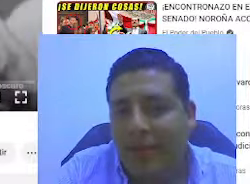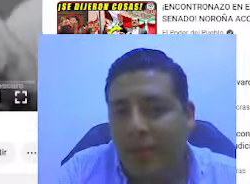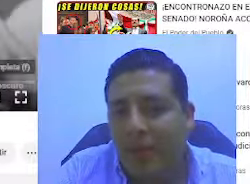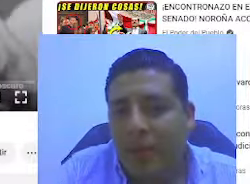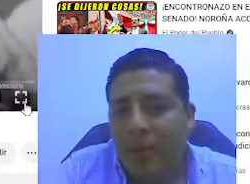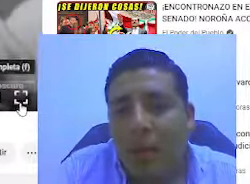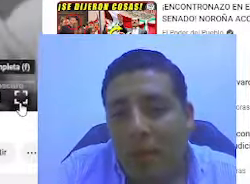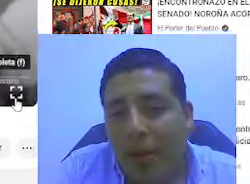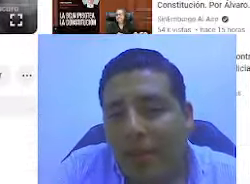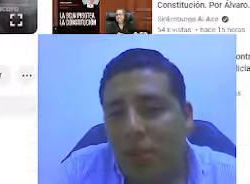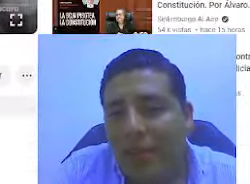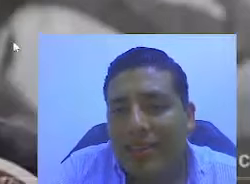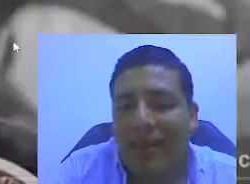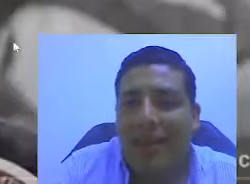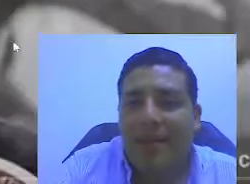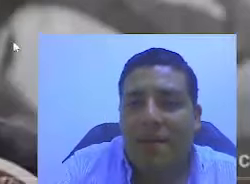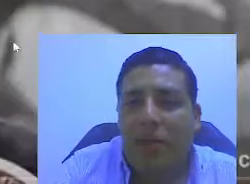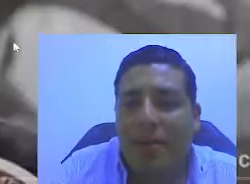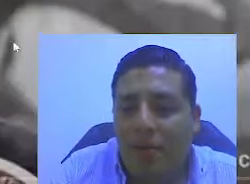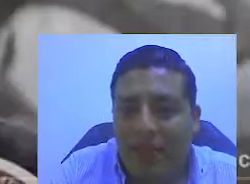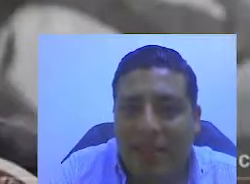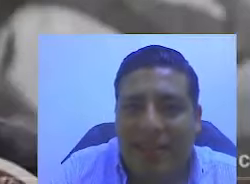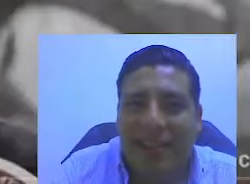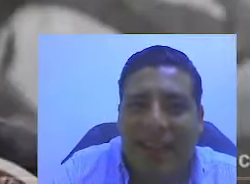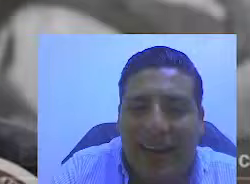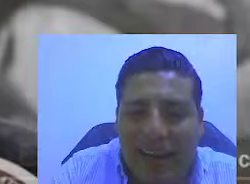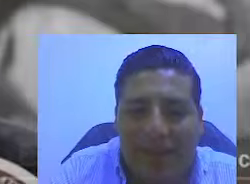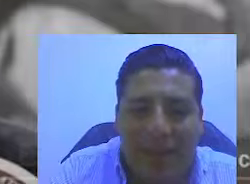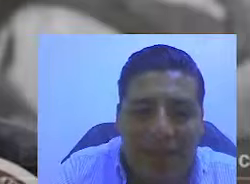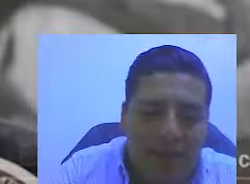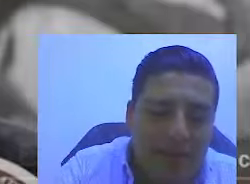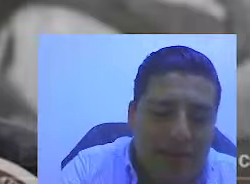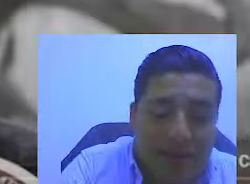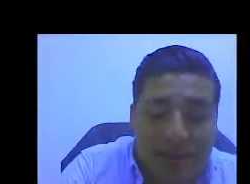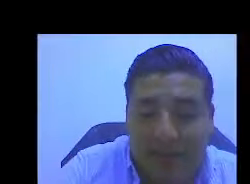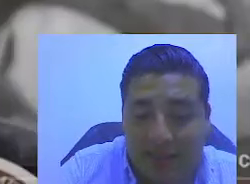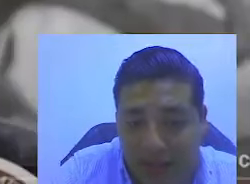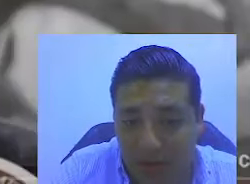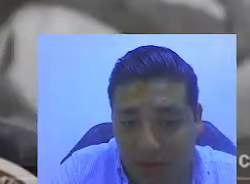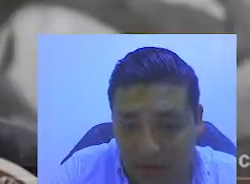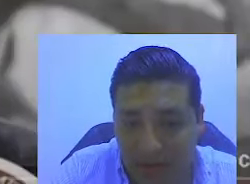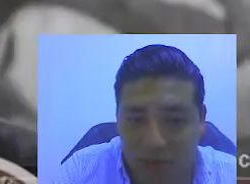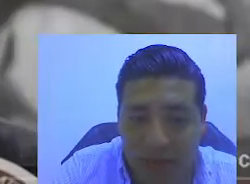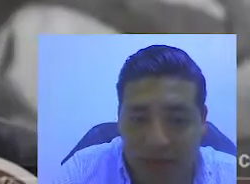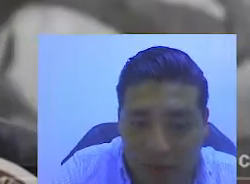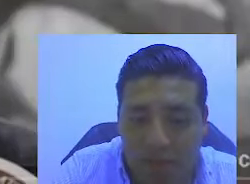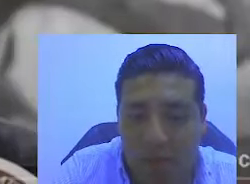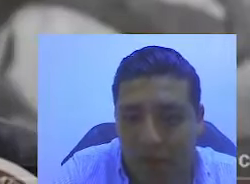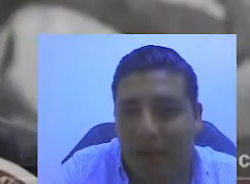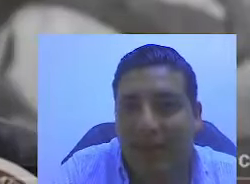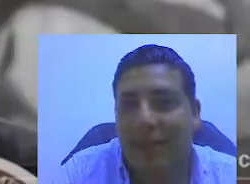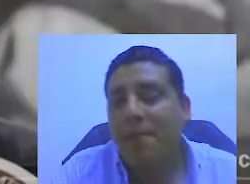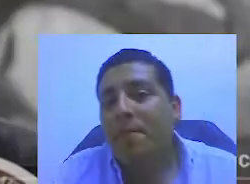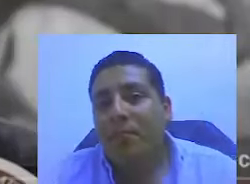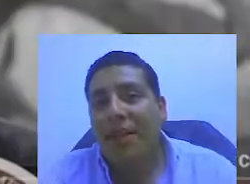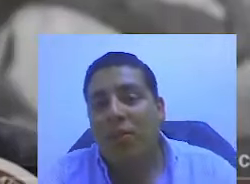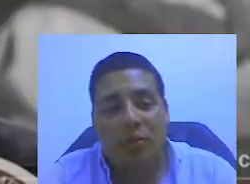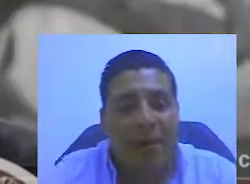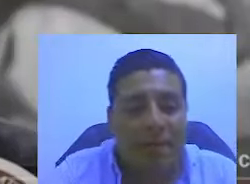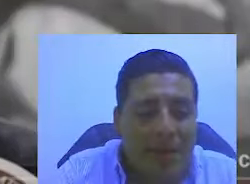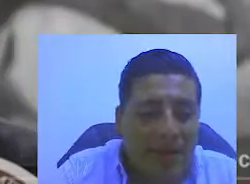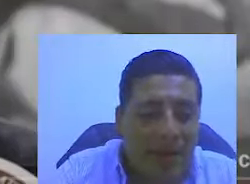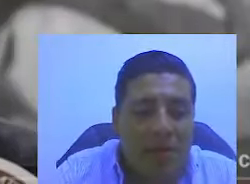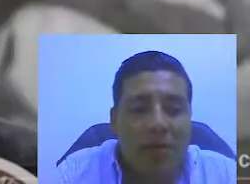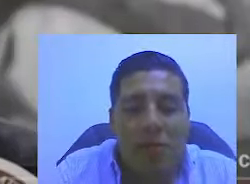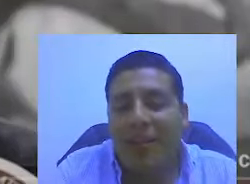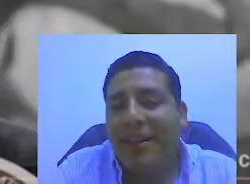nuestro país por eso es que podemos decir que acaba de cometer que se está cometiendo un error por parte de